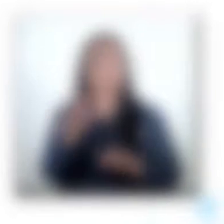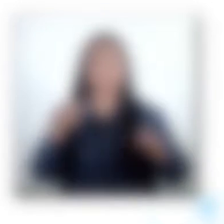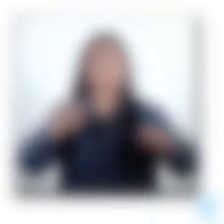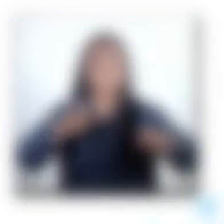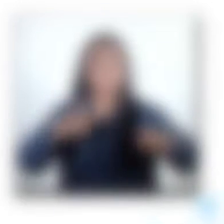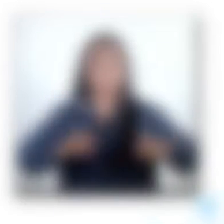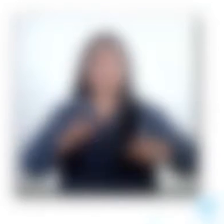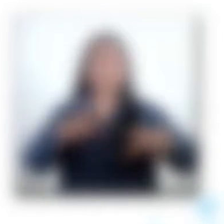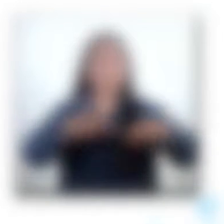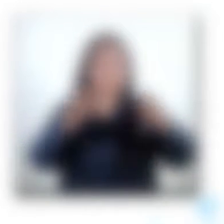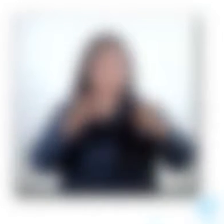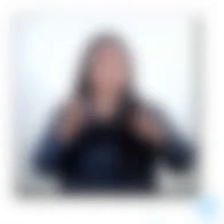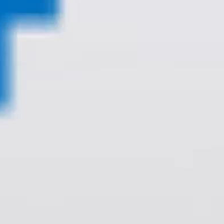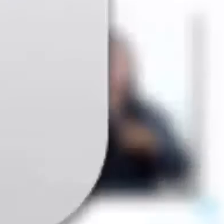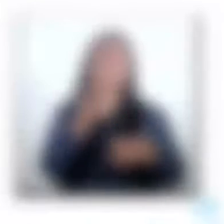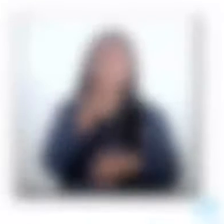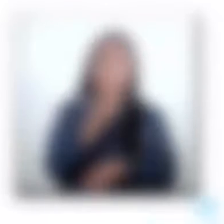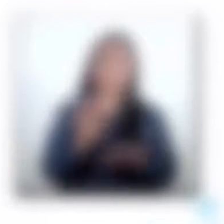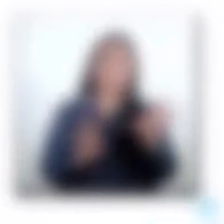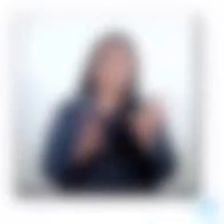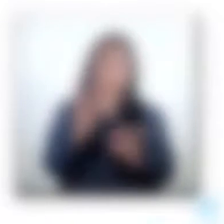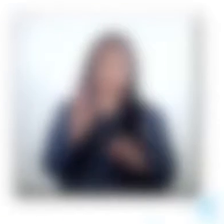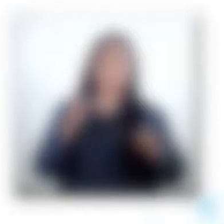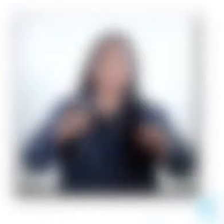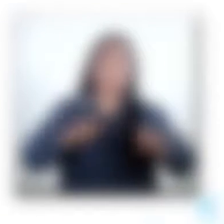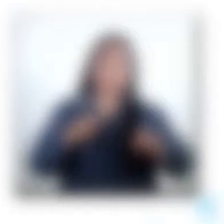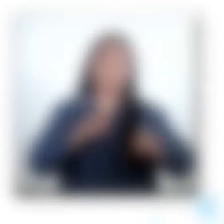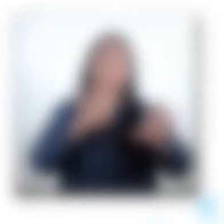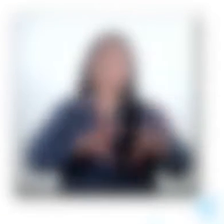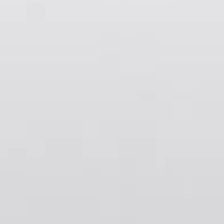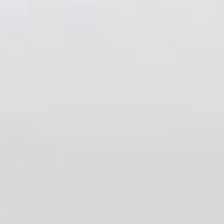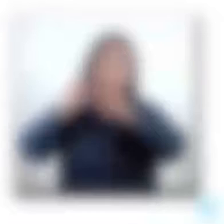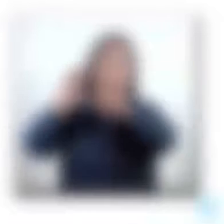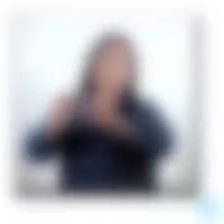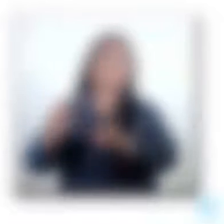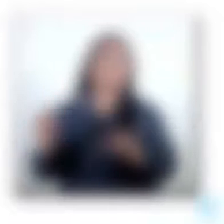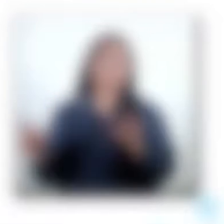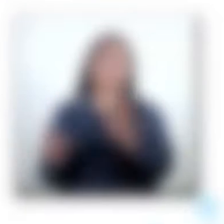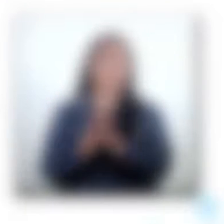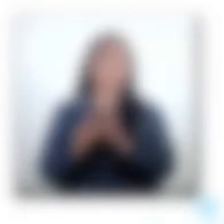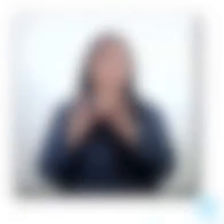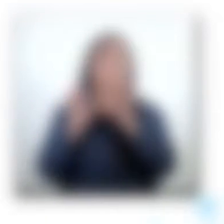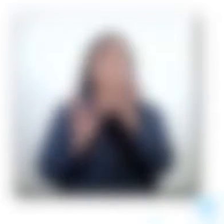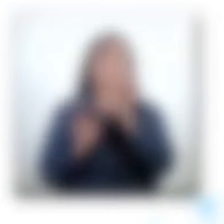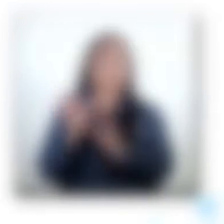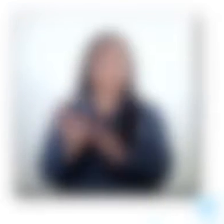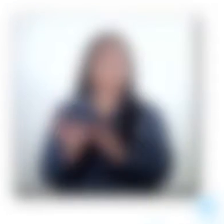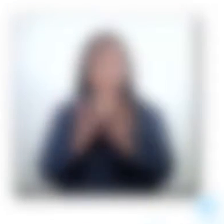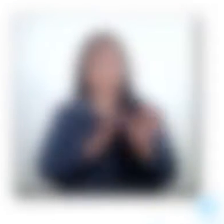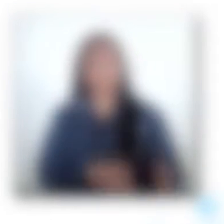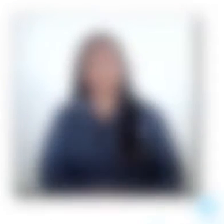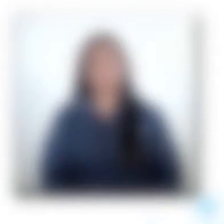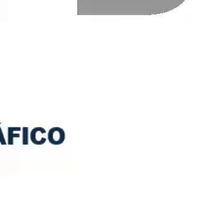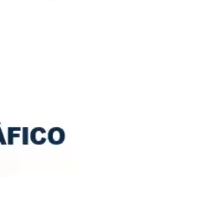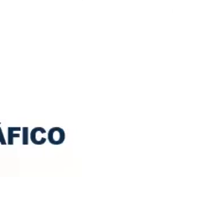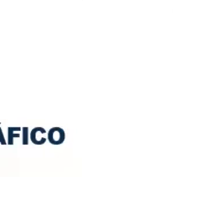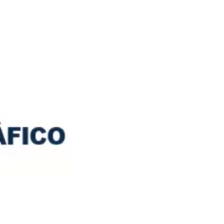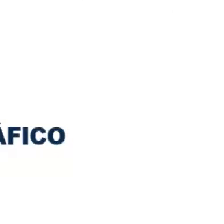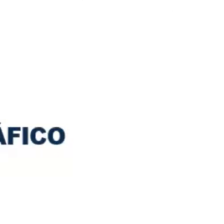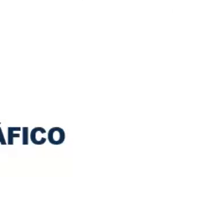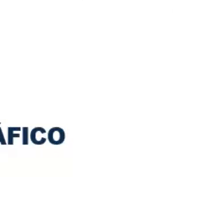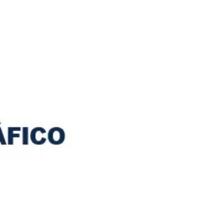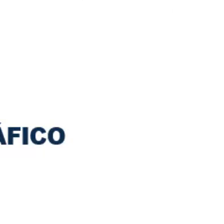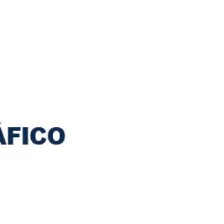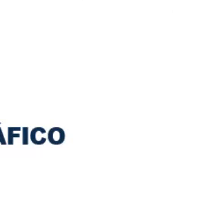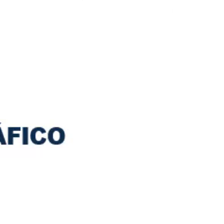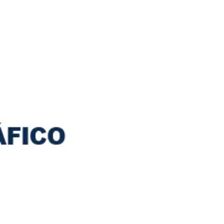44 armas incautadas, 25 motocicletas recuperadas y 312 motos consignadas.